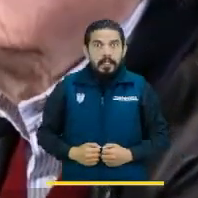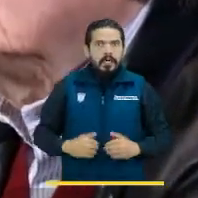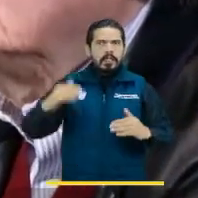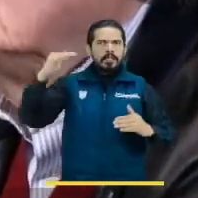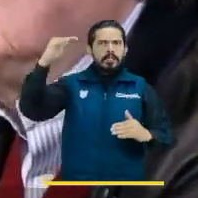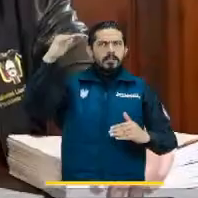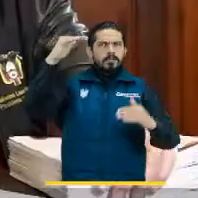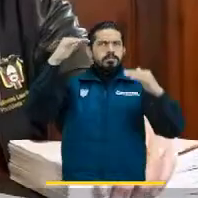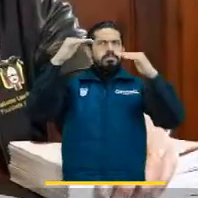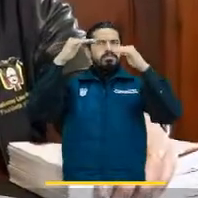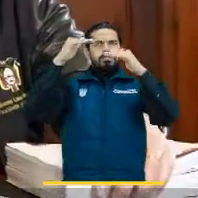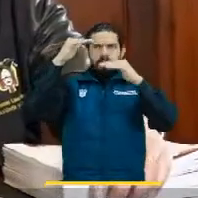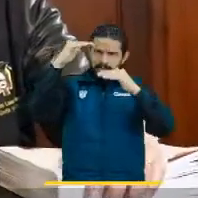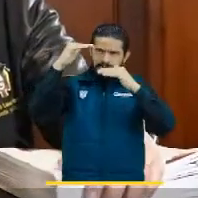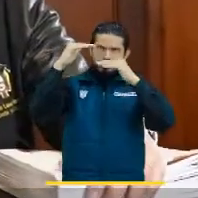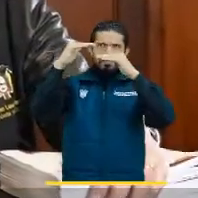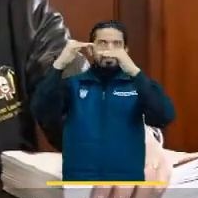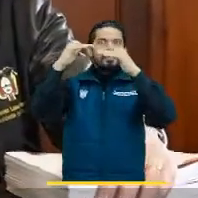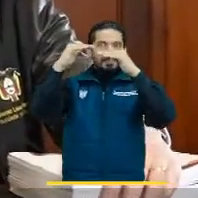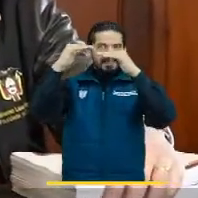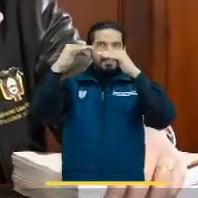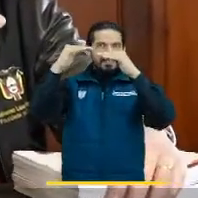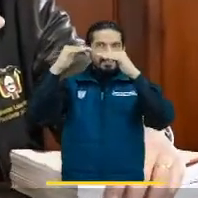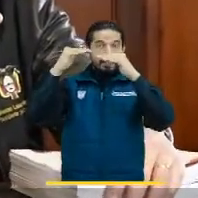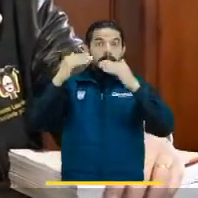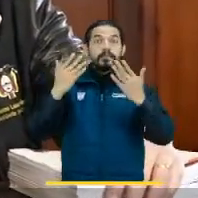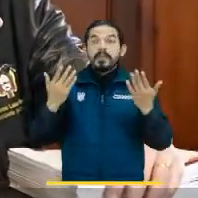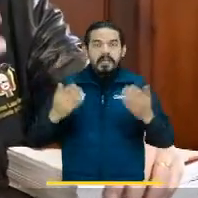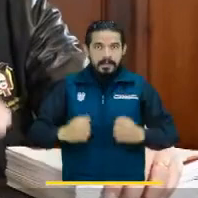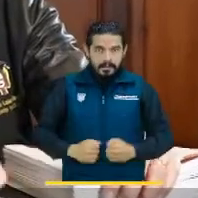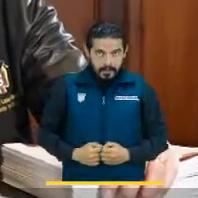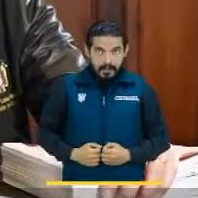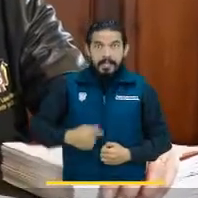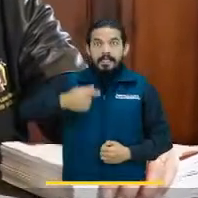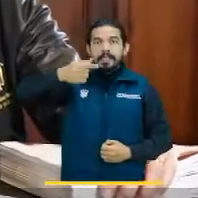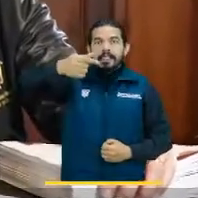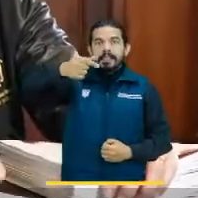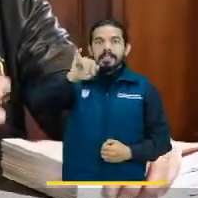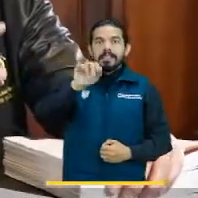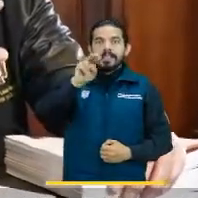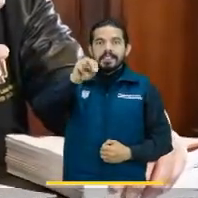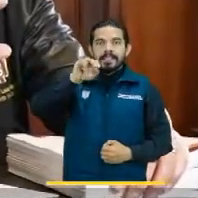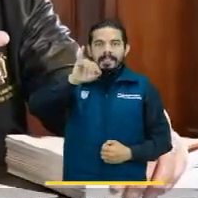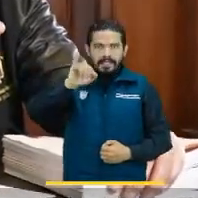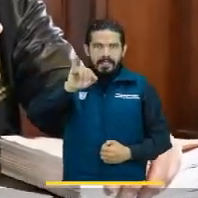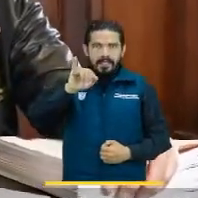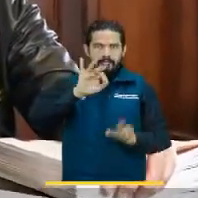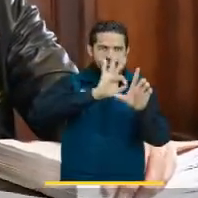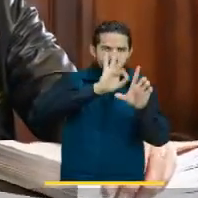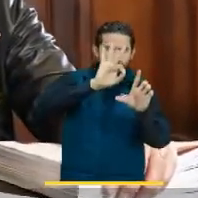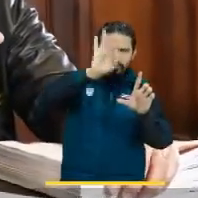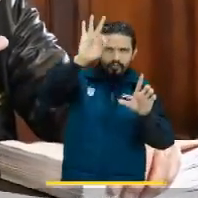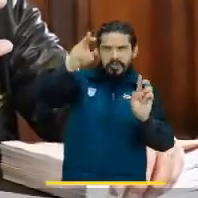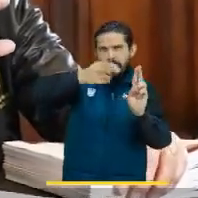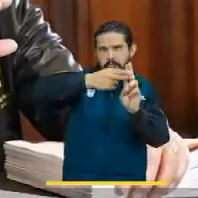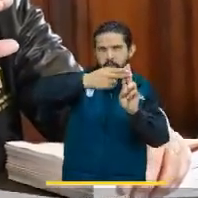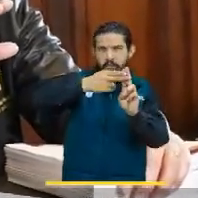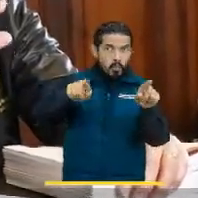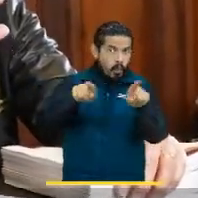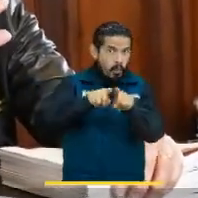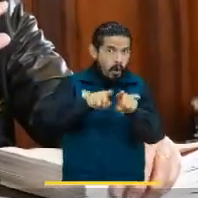desigualdad. Cuando vemos los datos del coeficiente Gini, una medida de